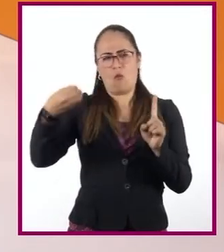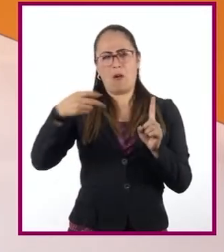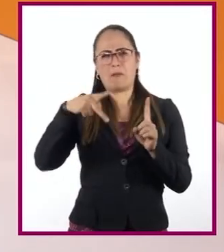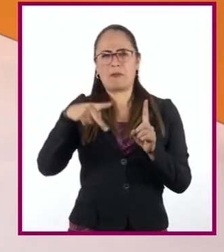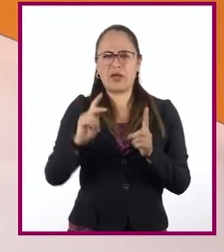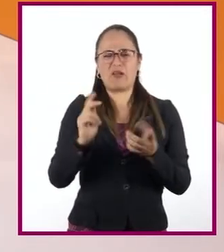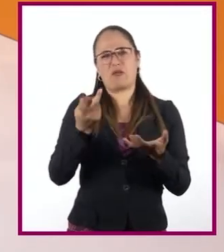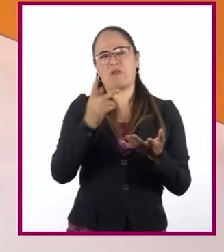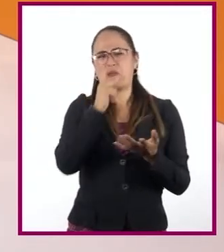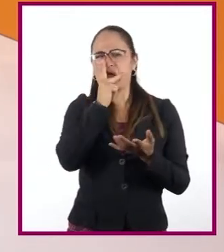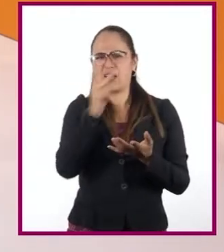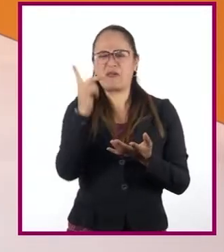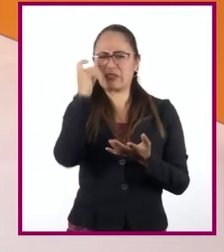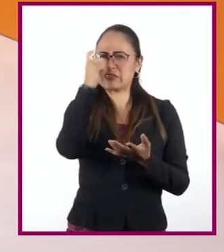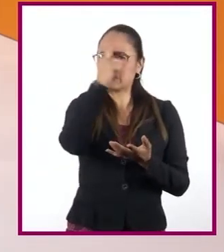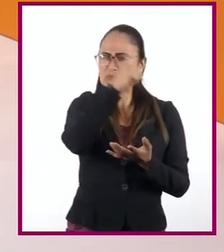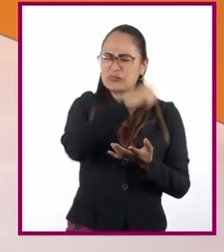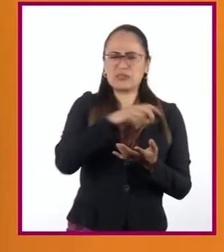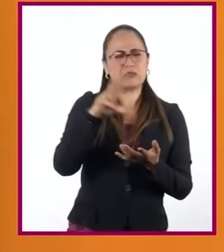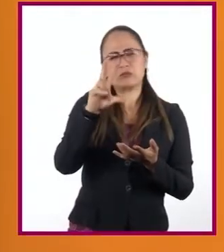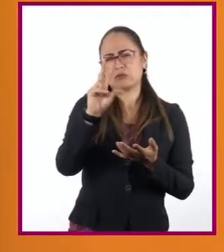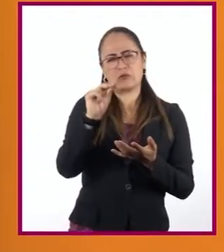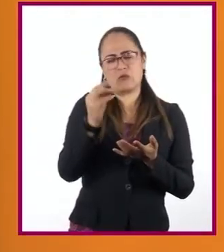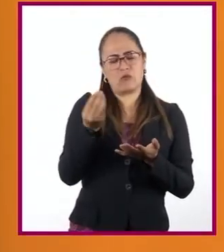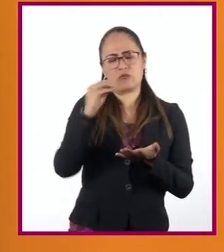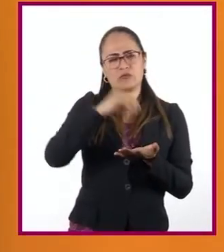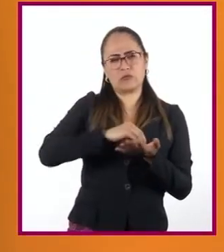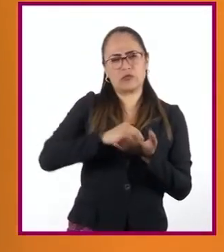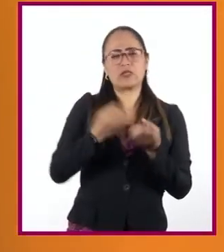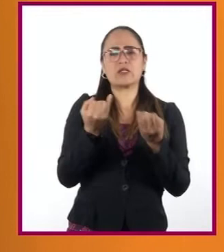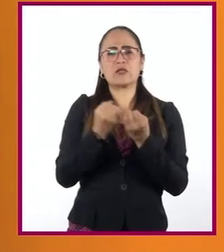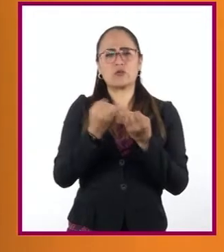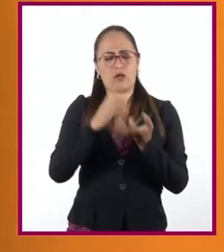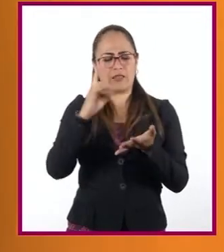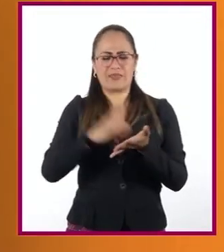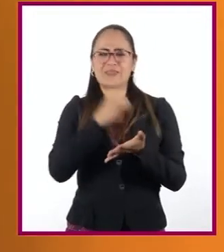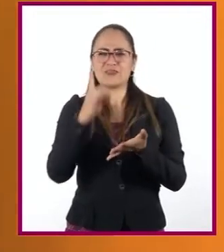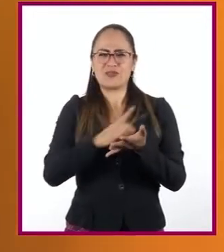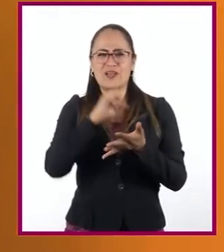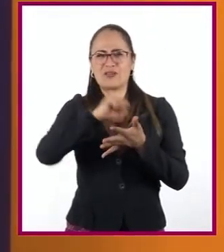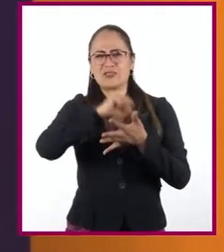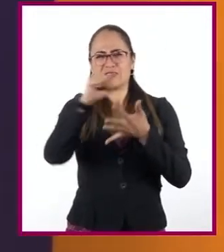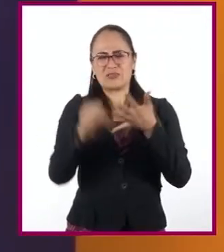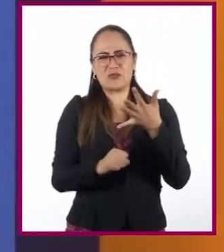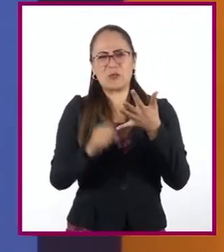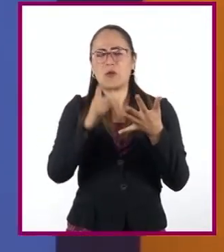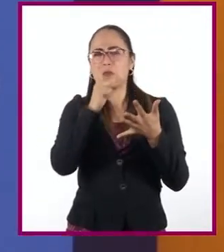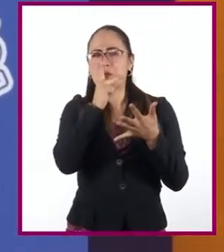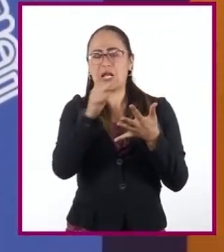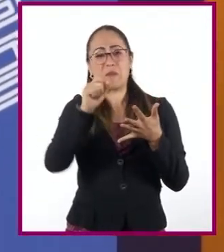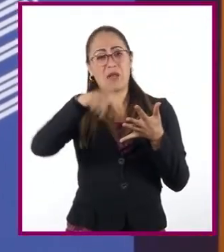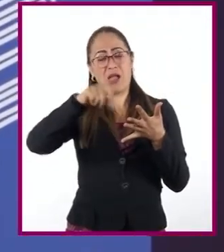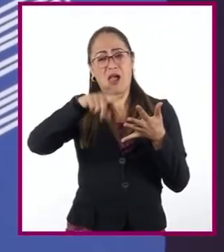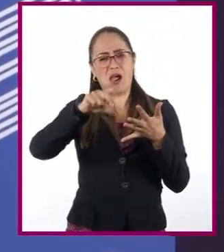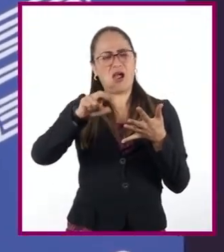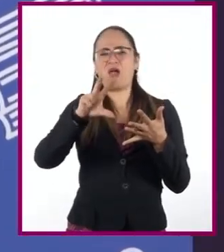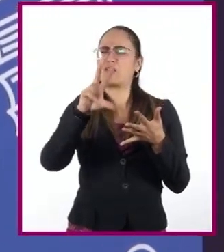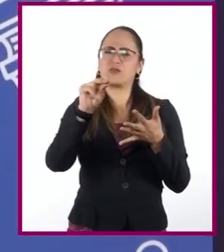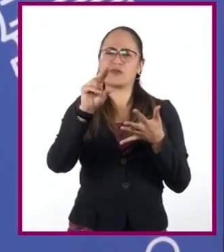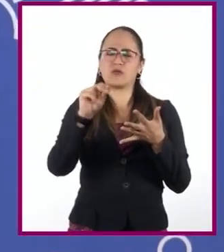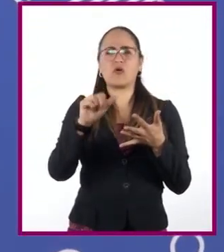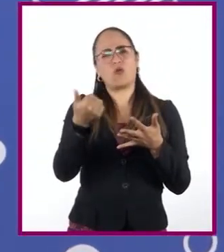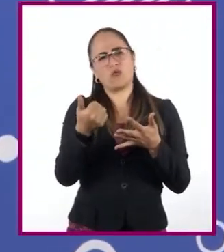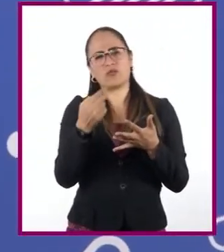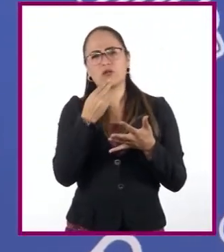palabras especializadas. Consulten un diccionario de sinónimos para las repeticiones innecesarias. Verifiquen que